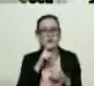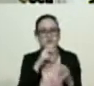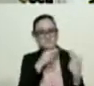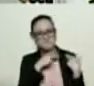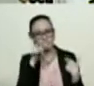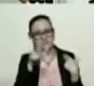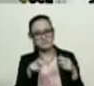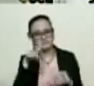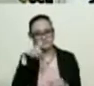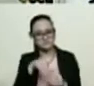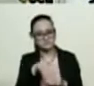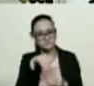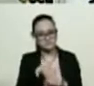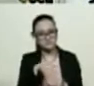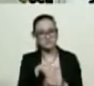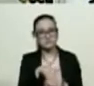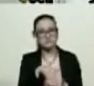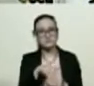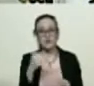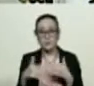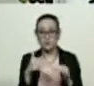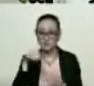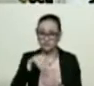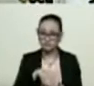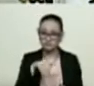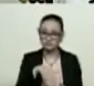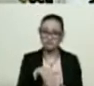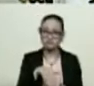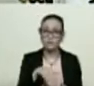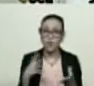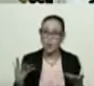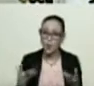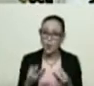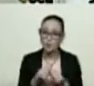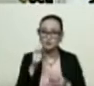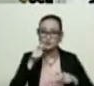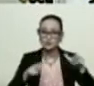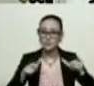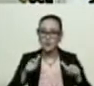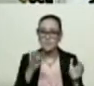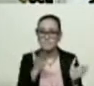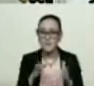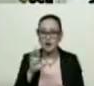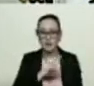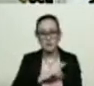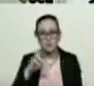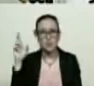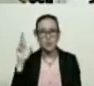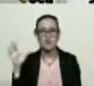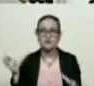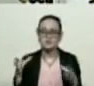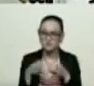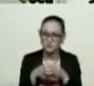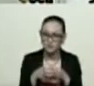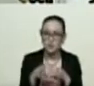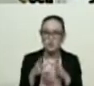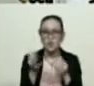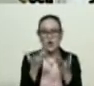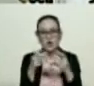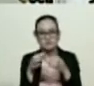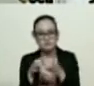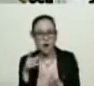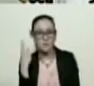o candidatas para este proceso electoral conjuntamente con el plan república conjuntamente con las organizaciones